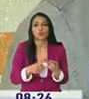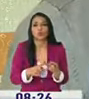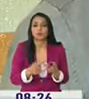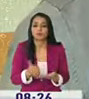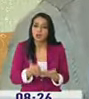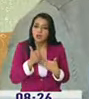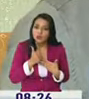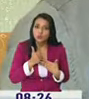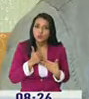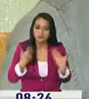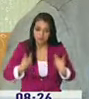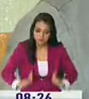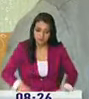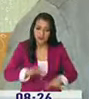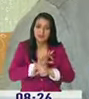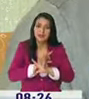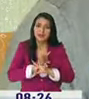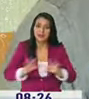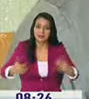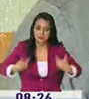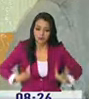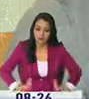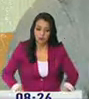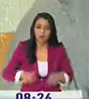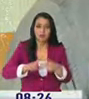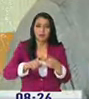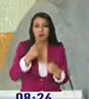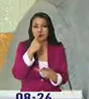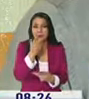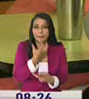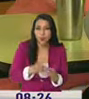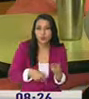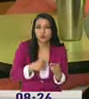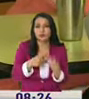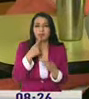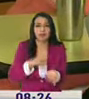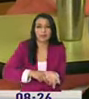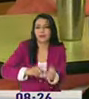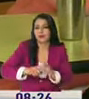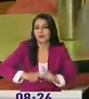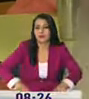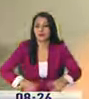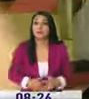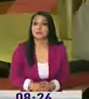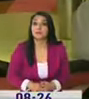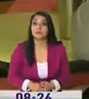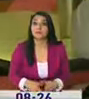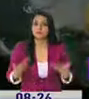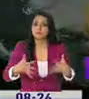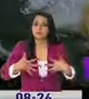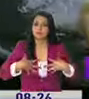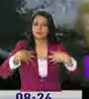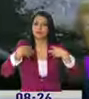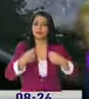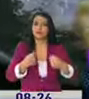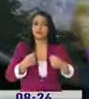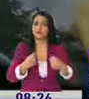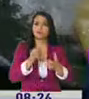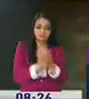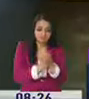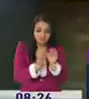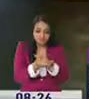para desintoxicar, antiprostáticos, diabéticos. Después de esto, a recuperar fuerzas con unas tortillas